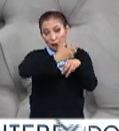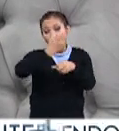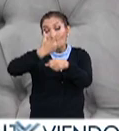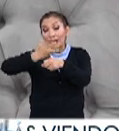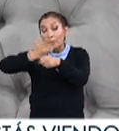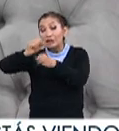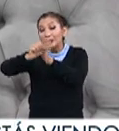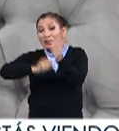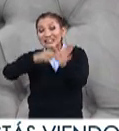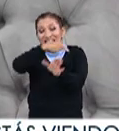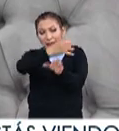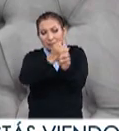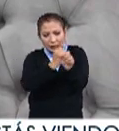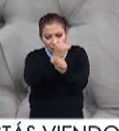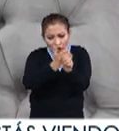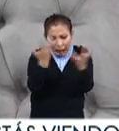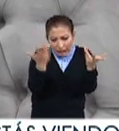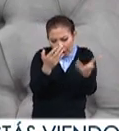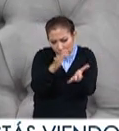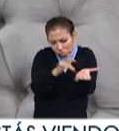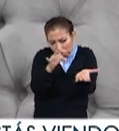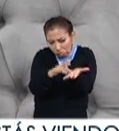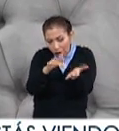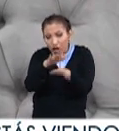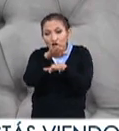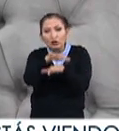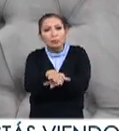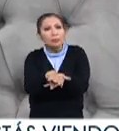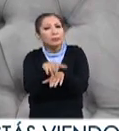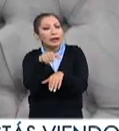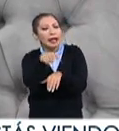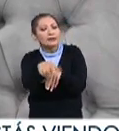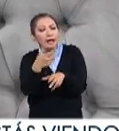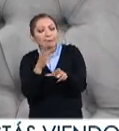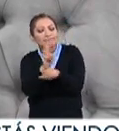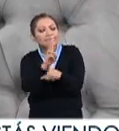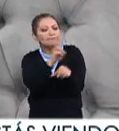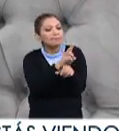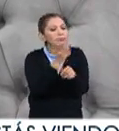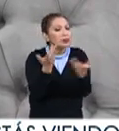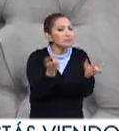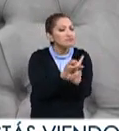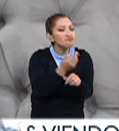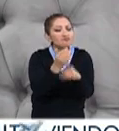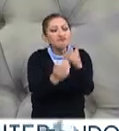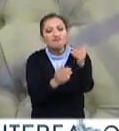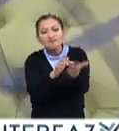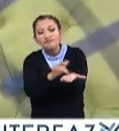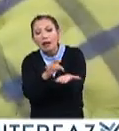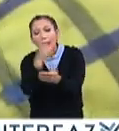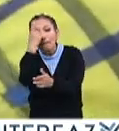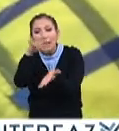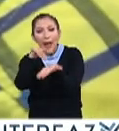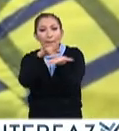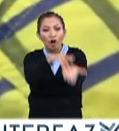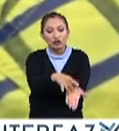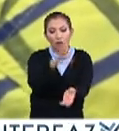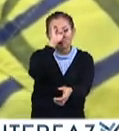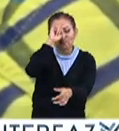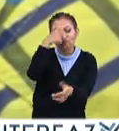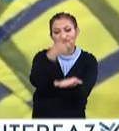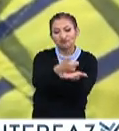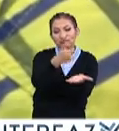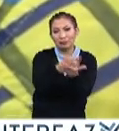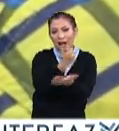Es un trabajo de investigación-acción sobre este seguimiento para apoyar y tutorar a